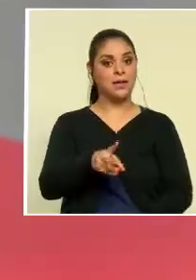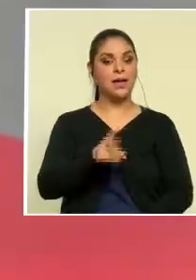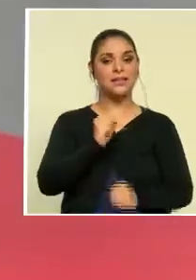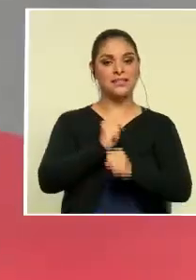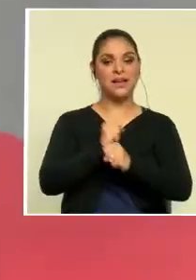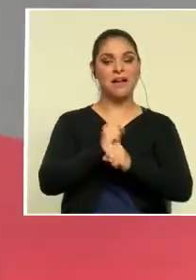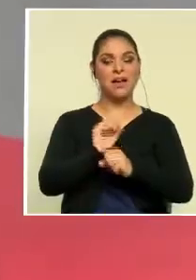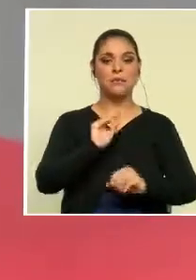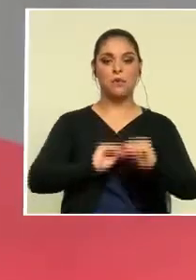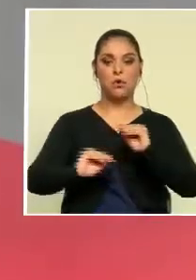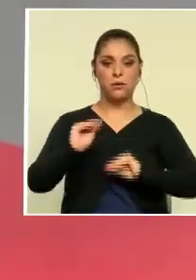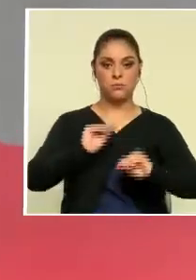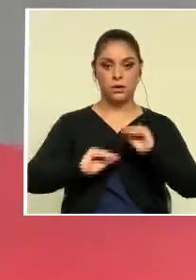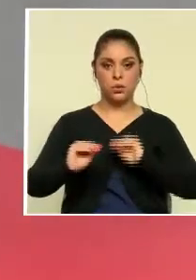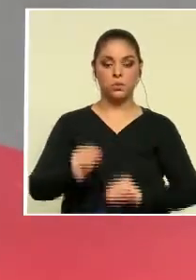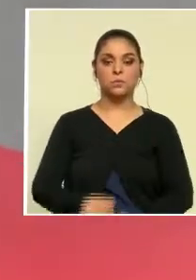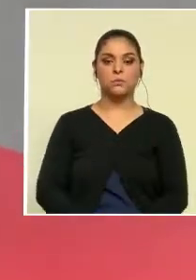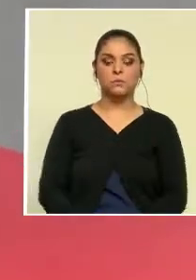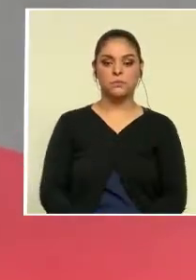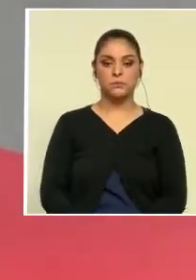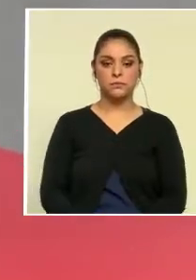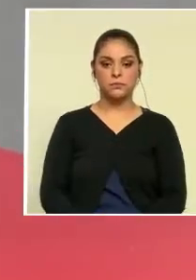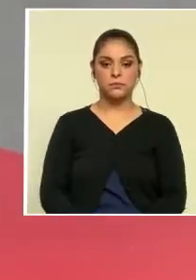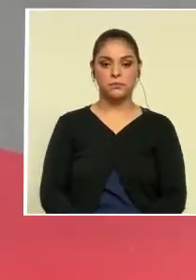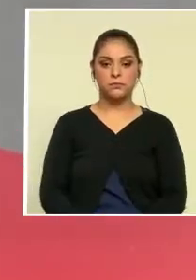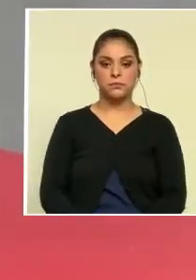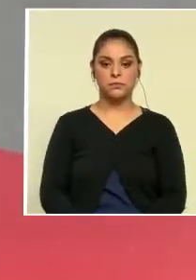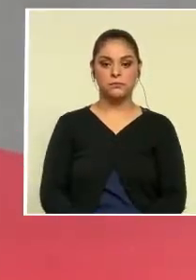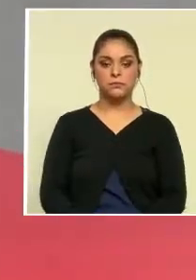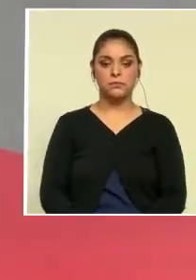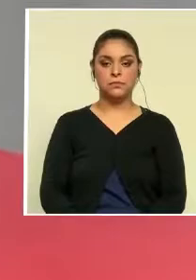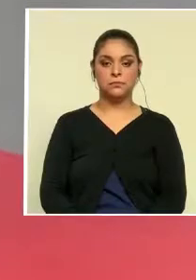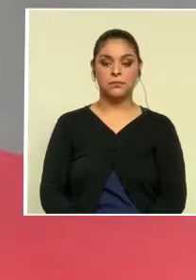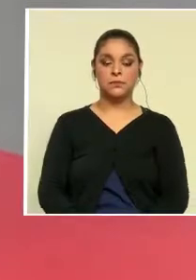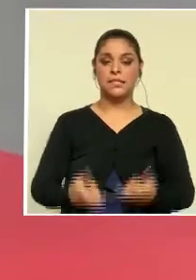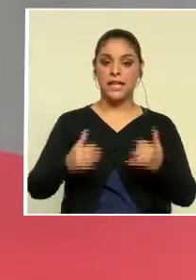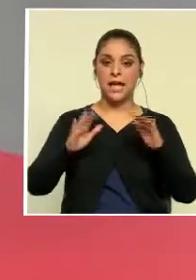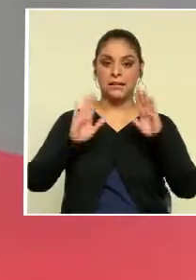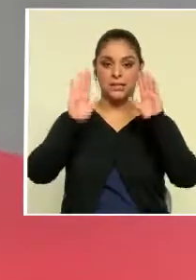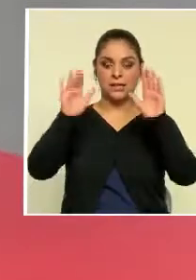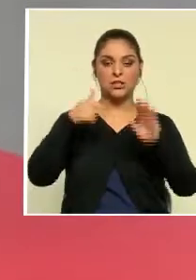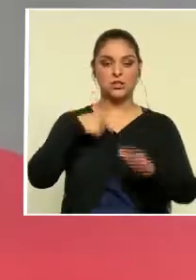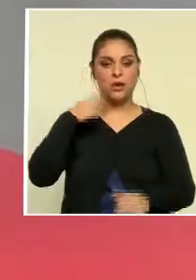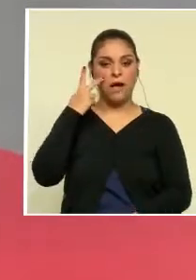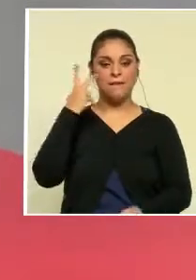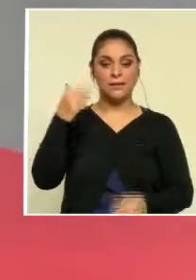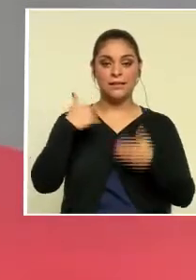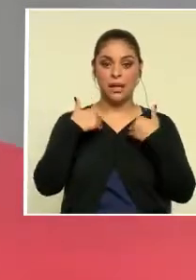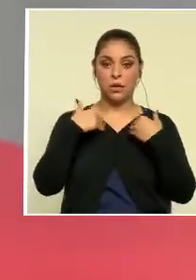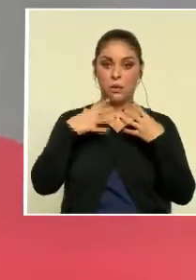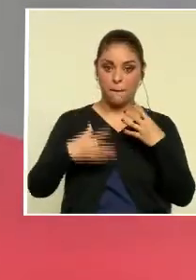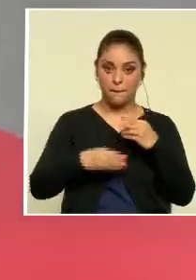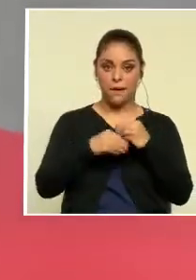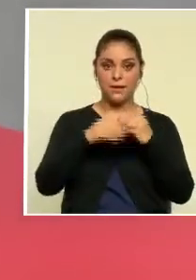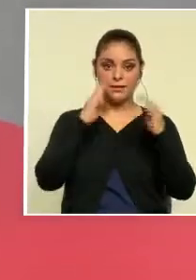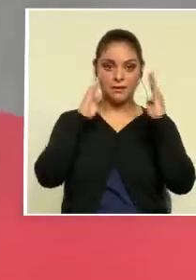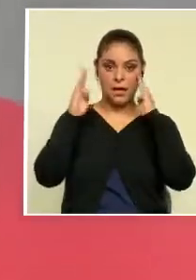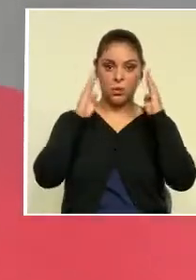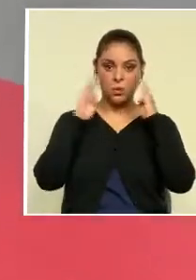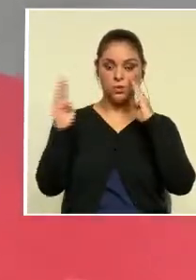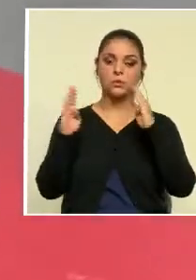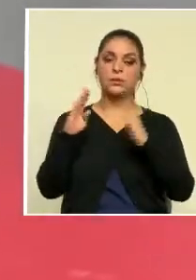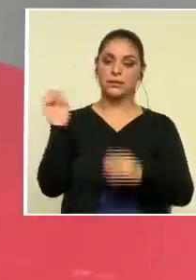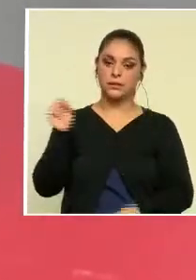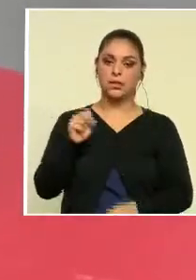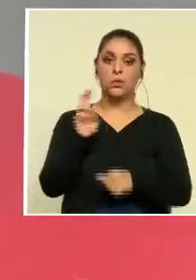estos movimientos muy bien vamos a verle excelente voy a ver si tengo por aquí más saludos claro que sus amos usamos nuestras